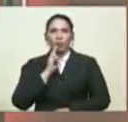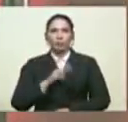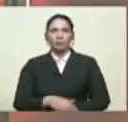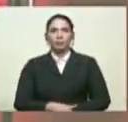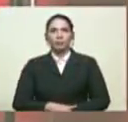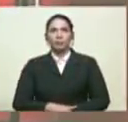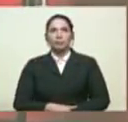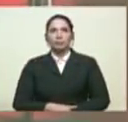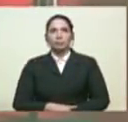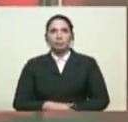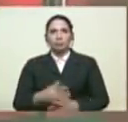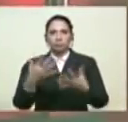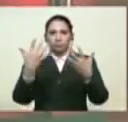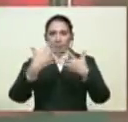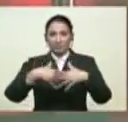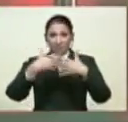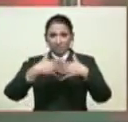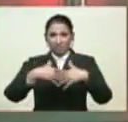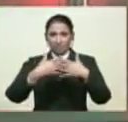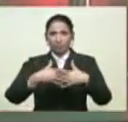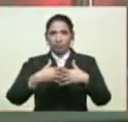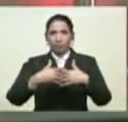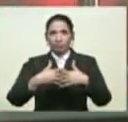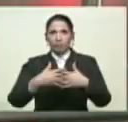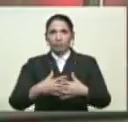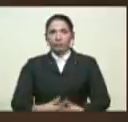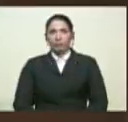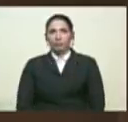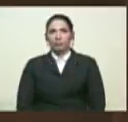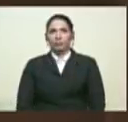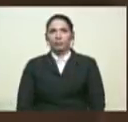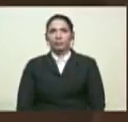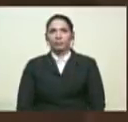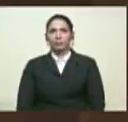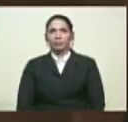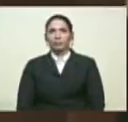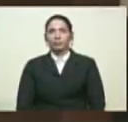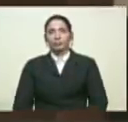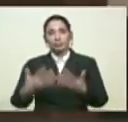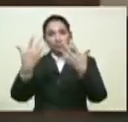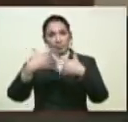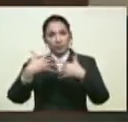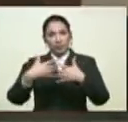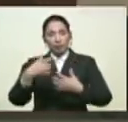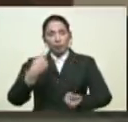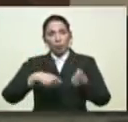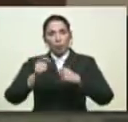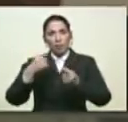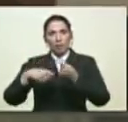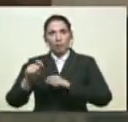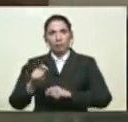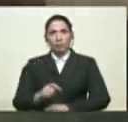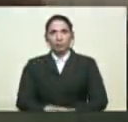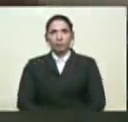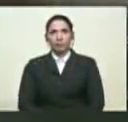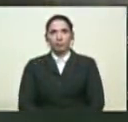A los empresarios industriales, a los empresarios del comercio,